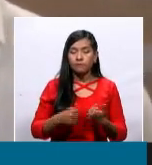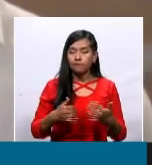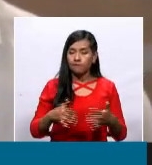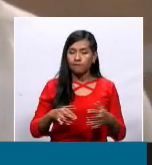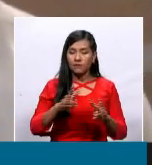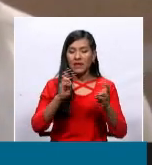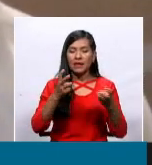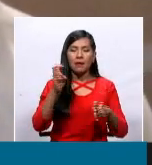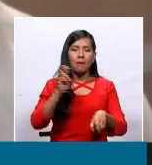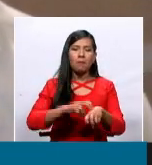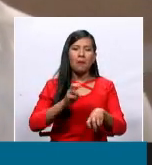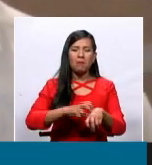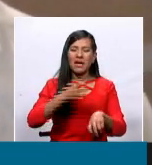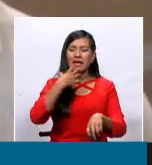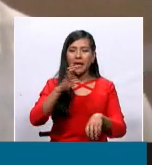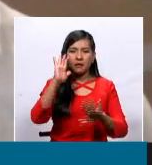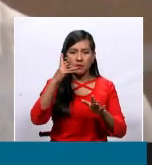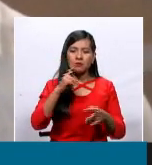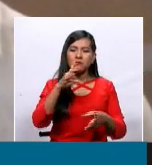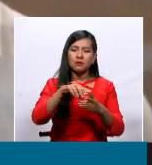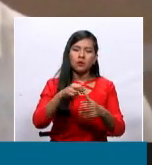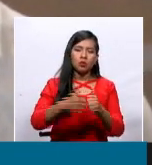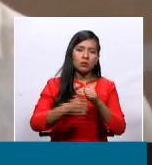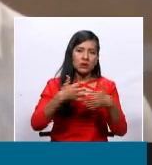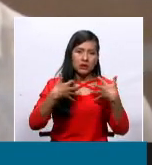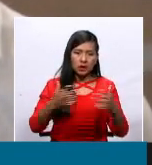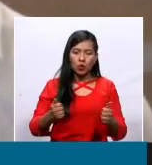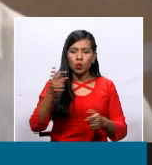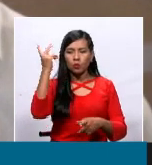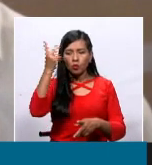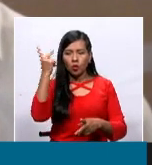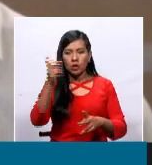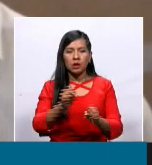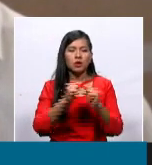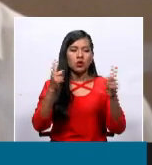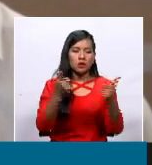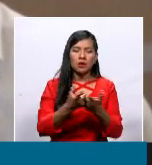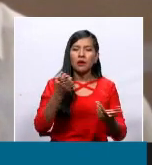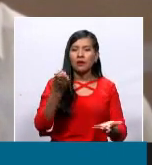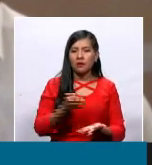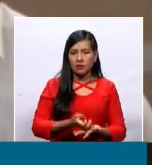papa caliente en lo sanitario, en lo político, en lo social y en lo económico.